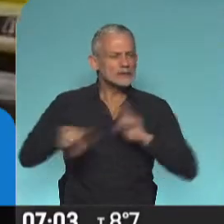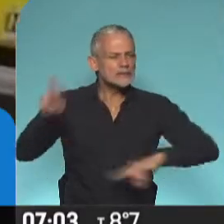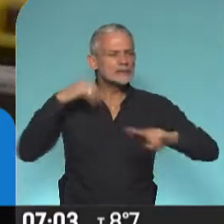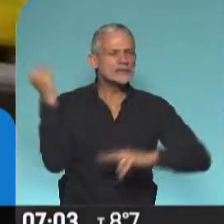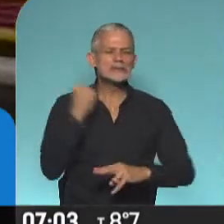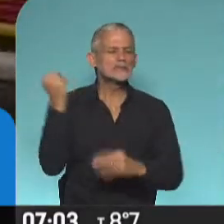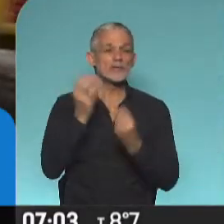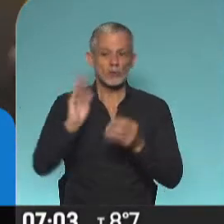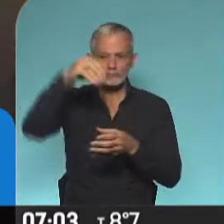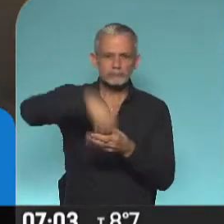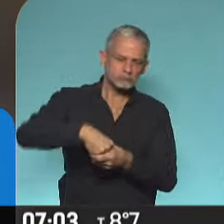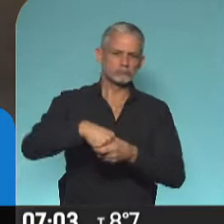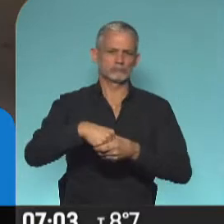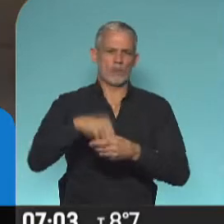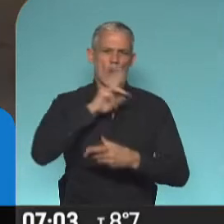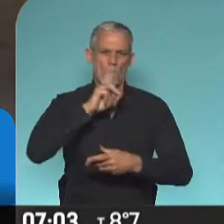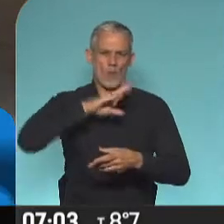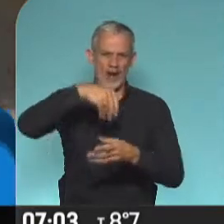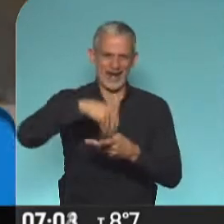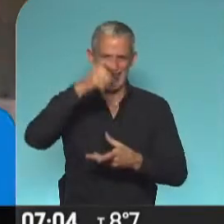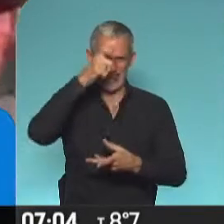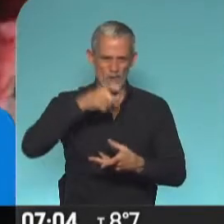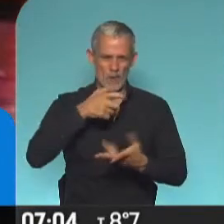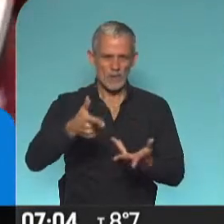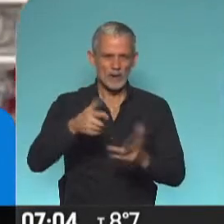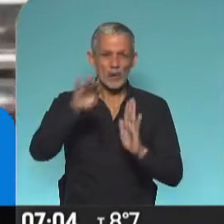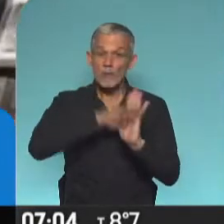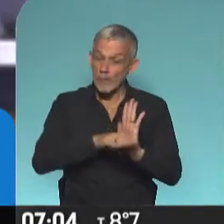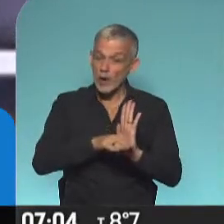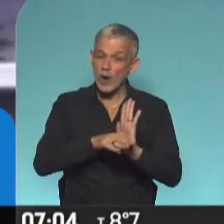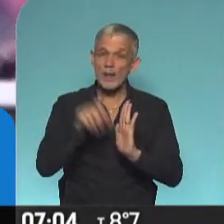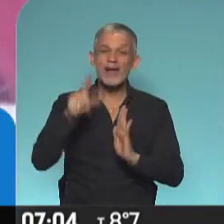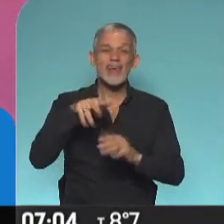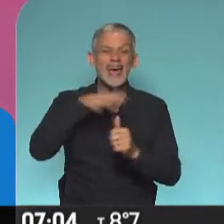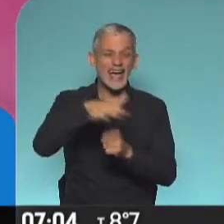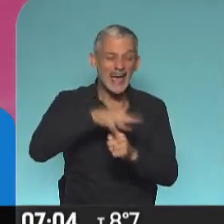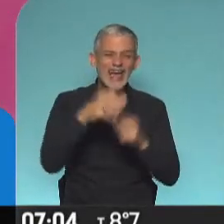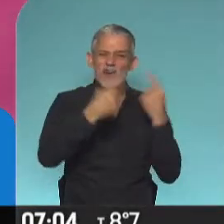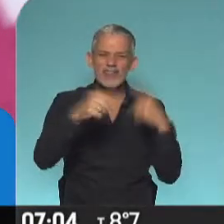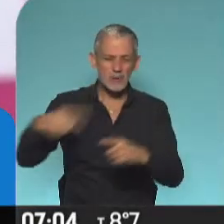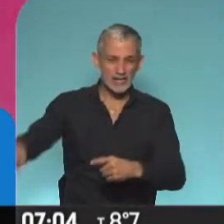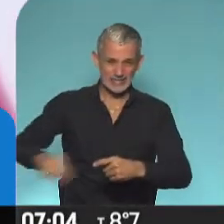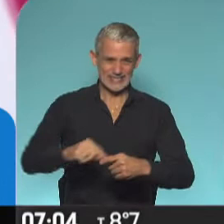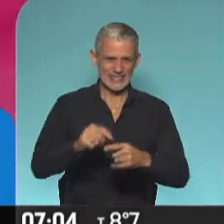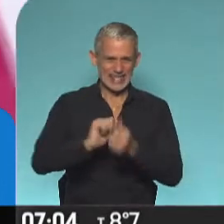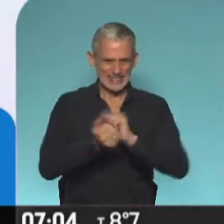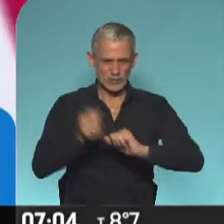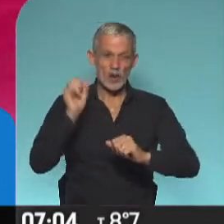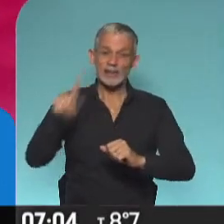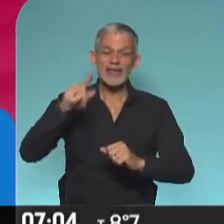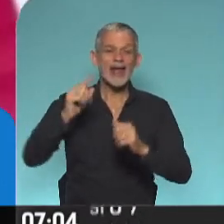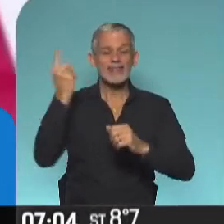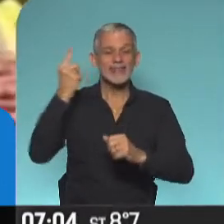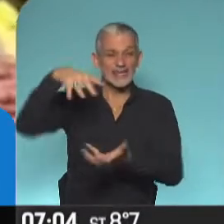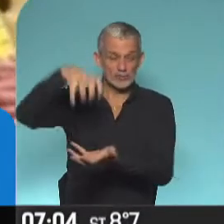incrementar la inclusión y a eso apunta el programa de género y diversidad sexual de la dirección del